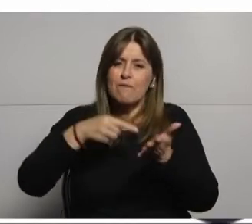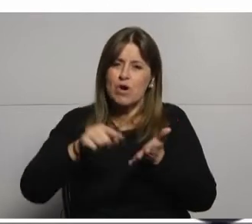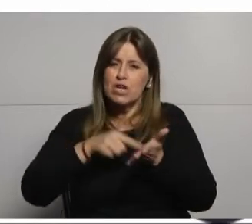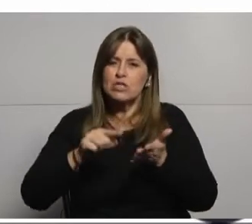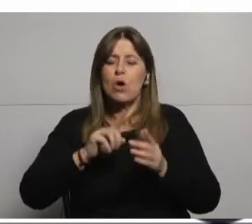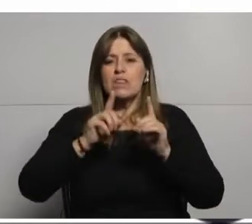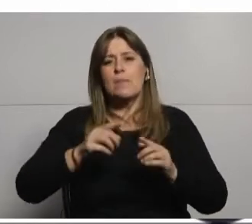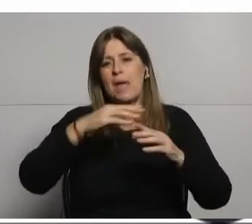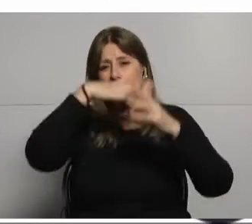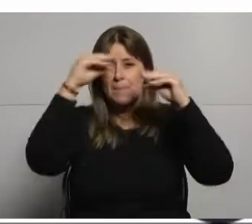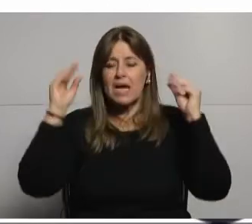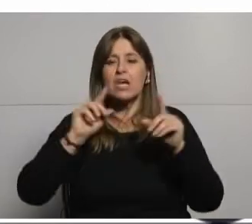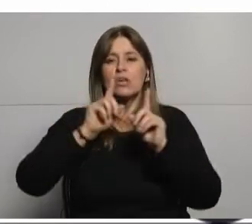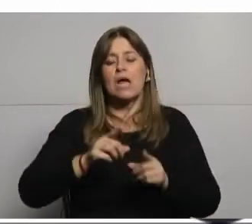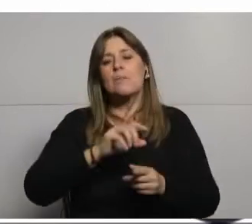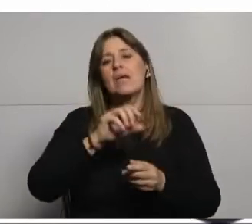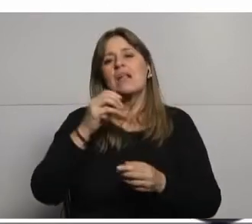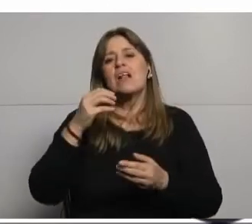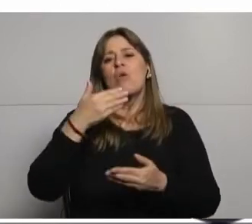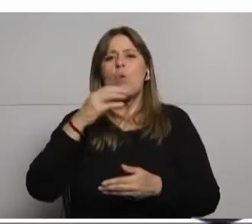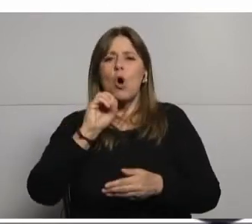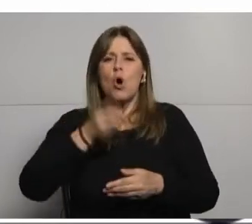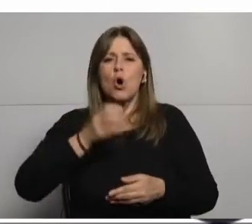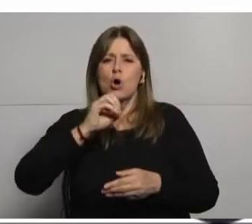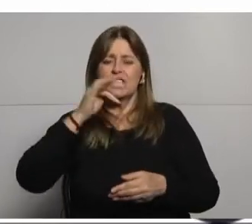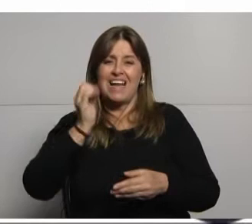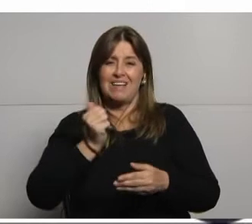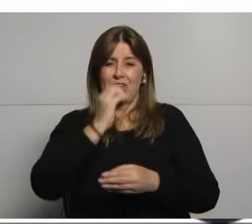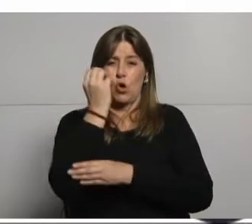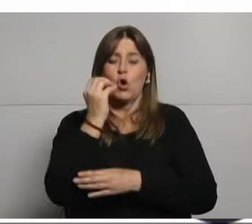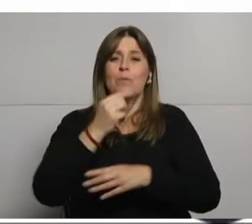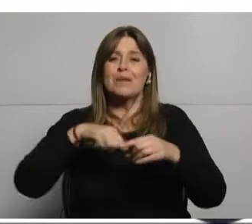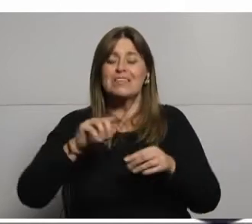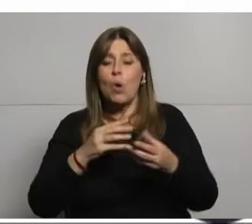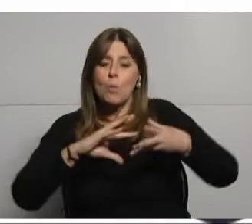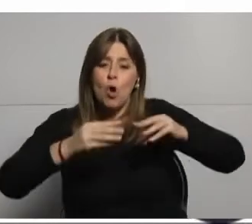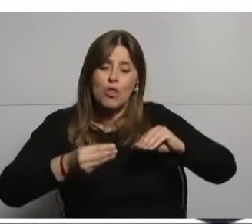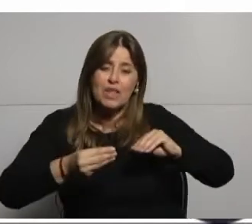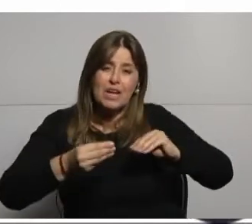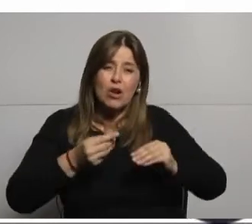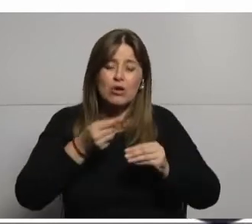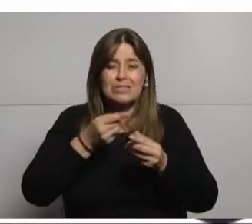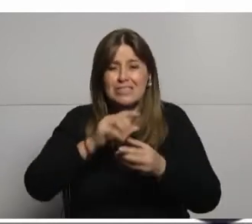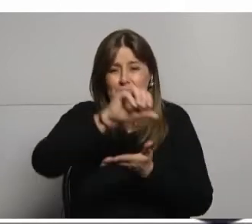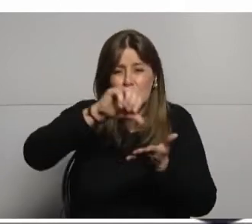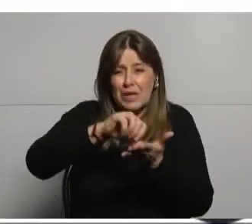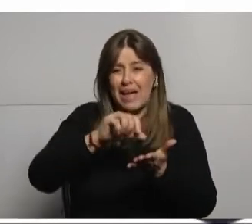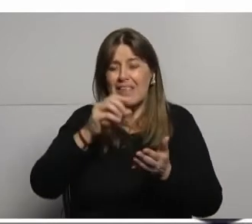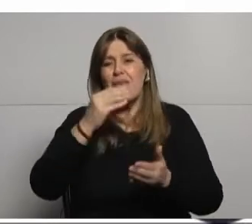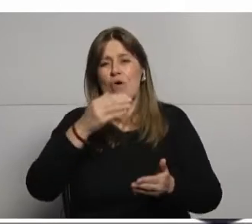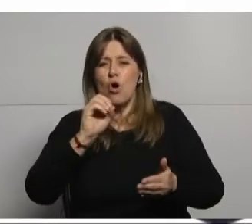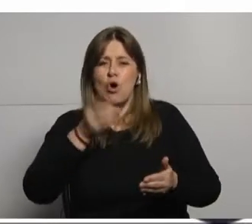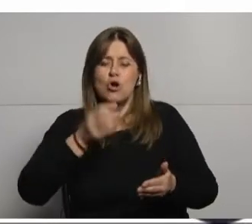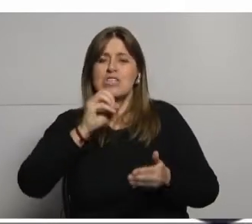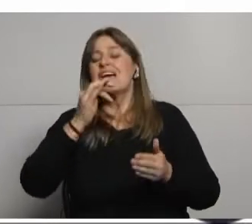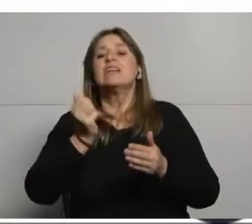en la ciudad de México, incluso en la ciudad de Bogotá, donde los modelos de predicción sobre los cuales la ciudad de Bogotá basa su